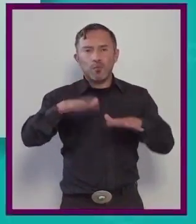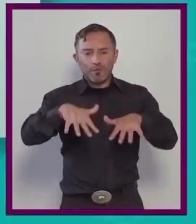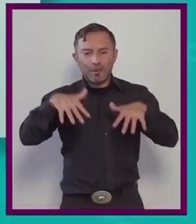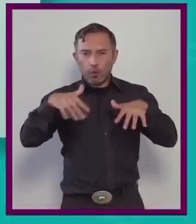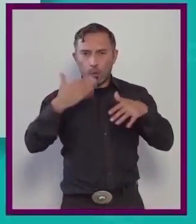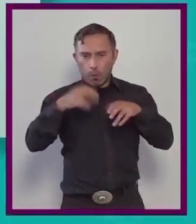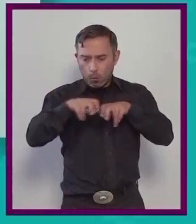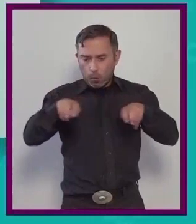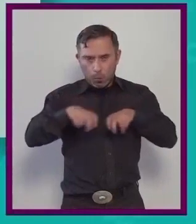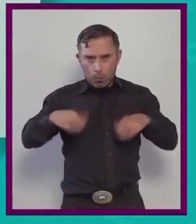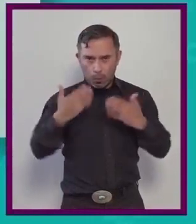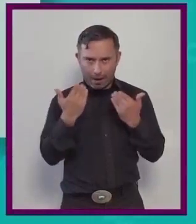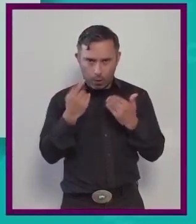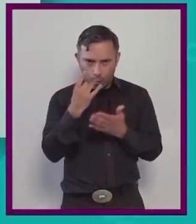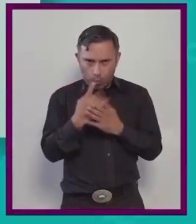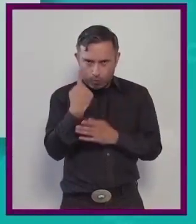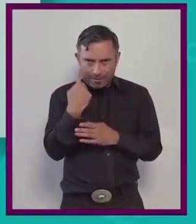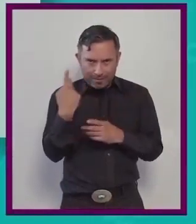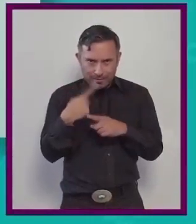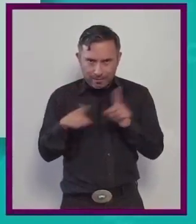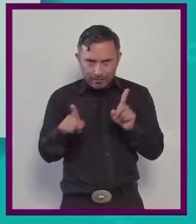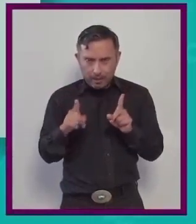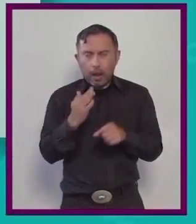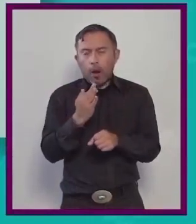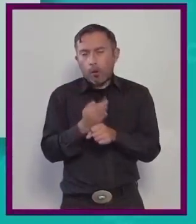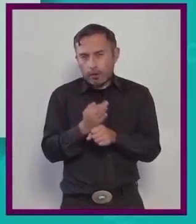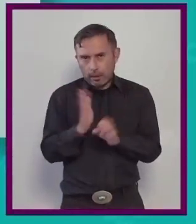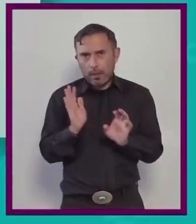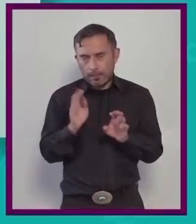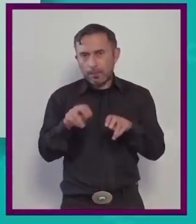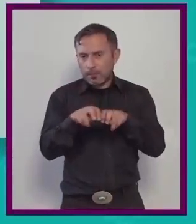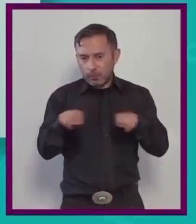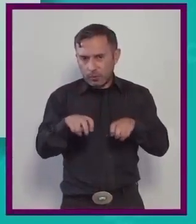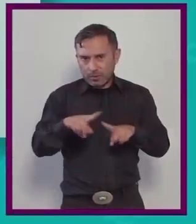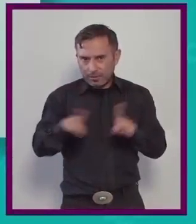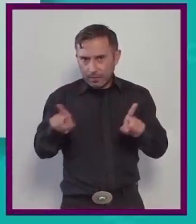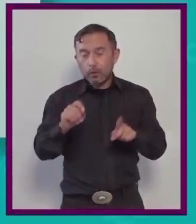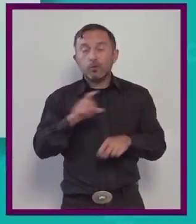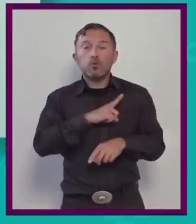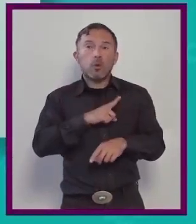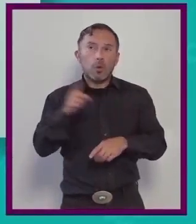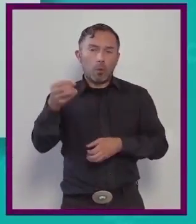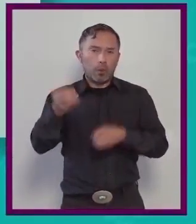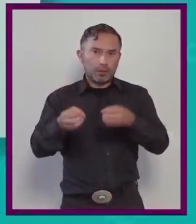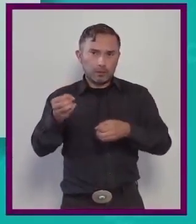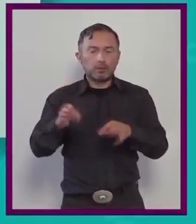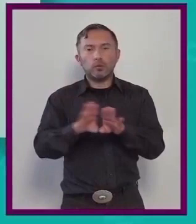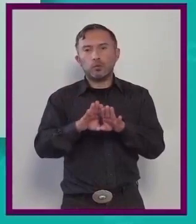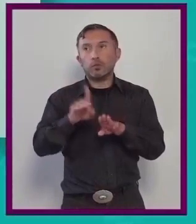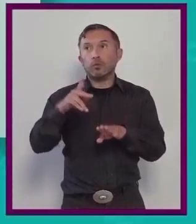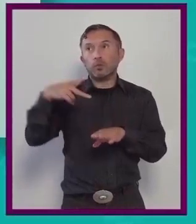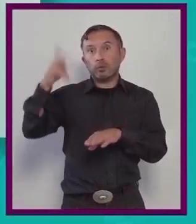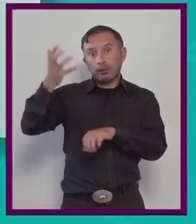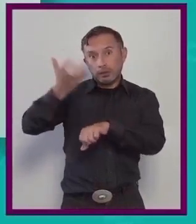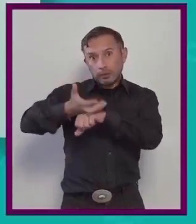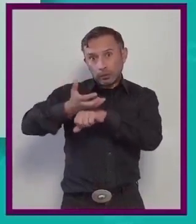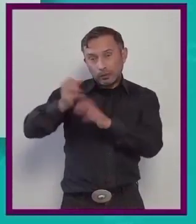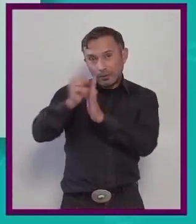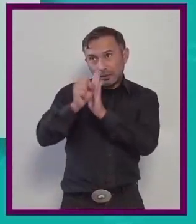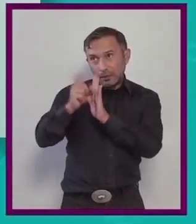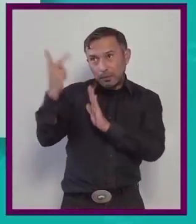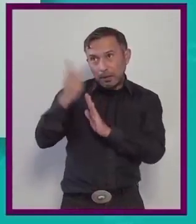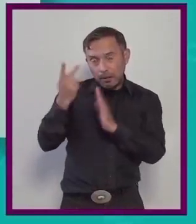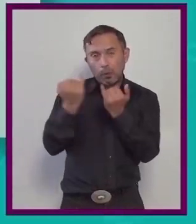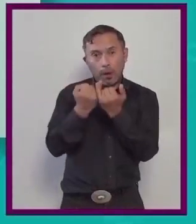resuelto frente a un juez. Es la única diferencia que hasta ahorita tenemos con el sistema de